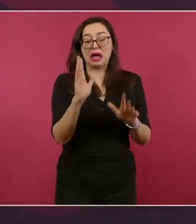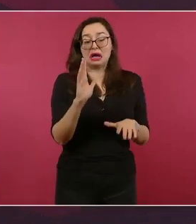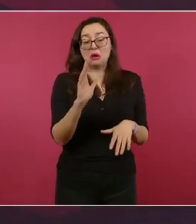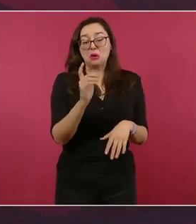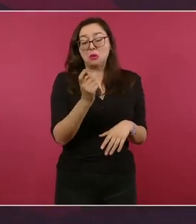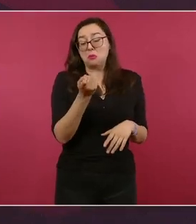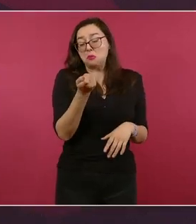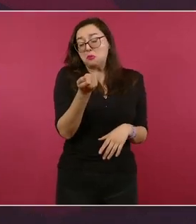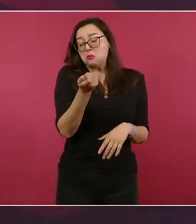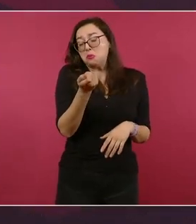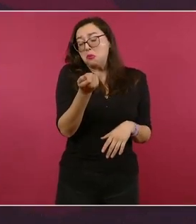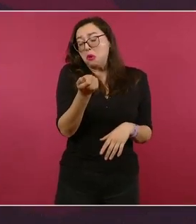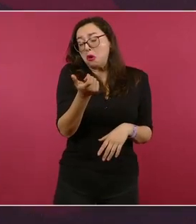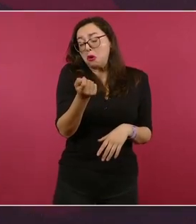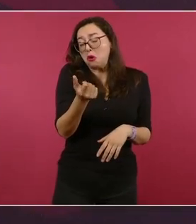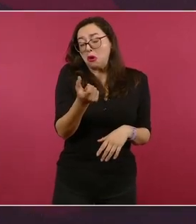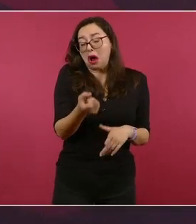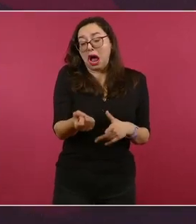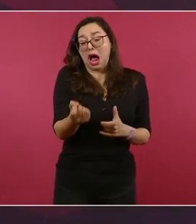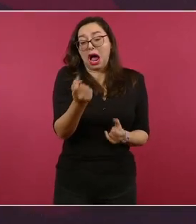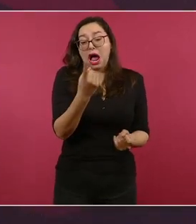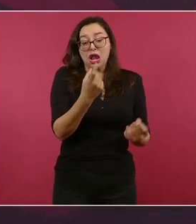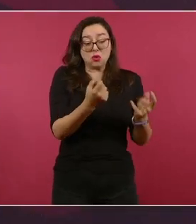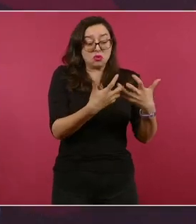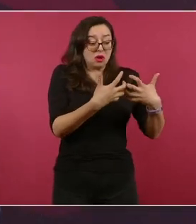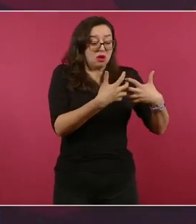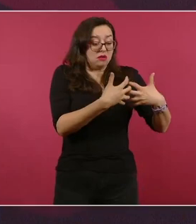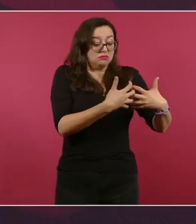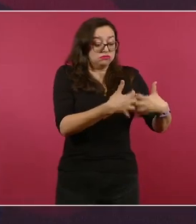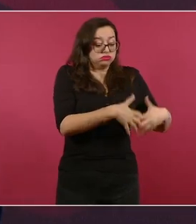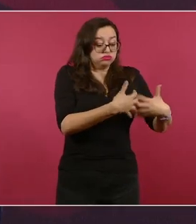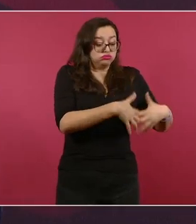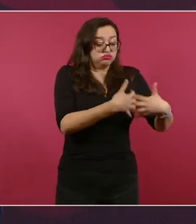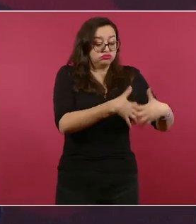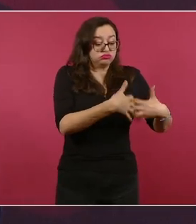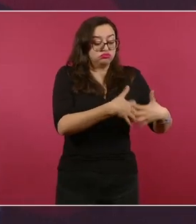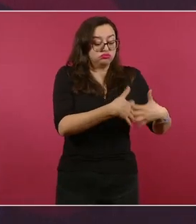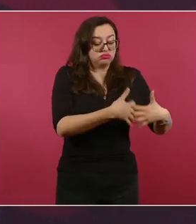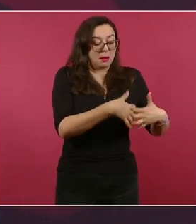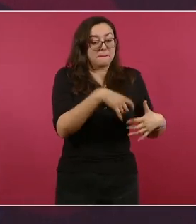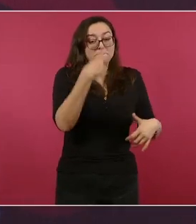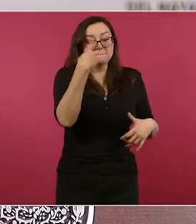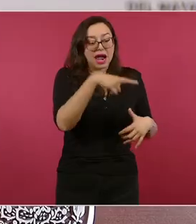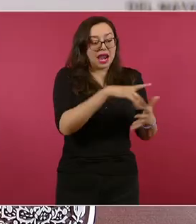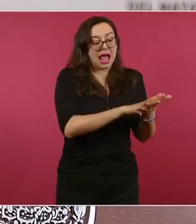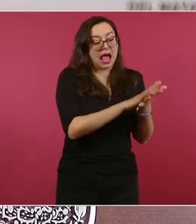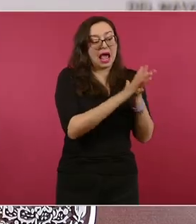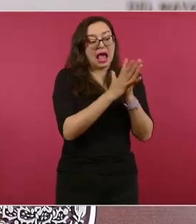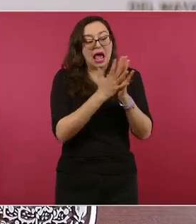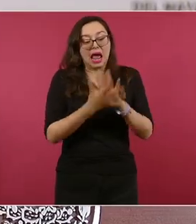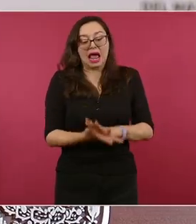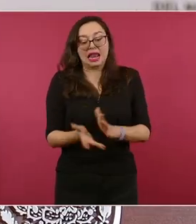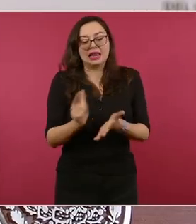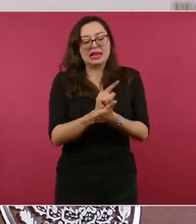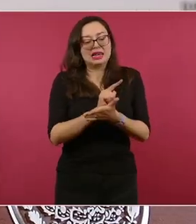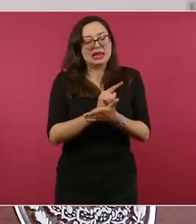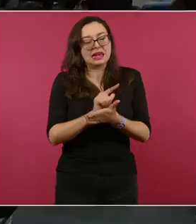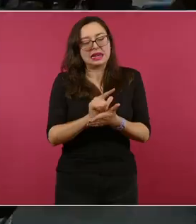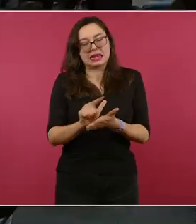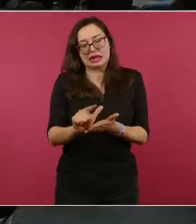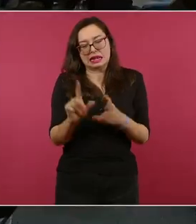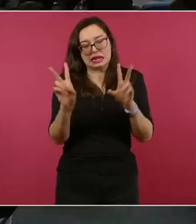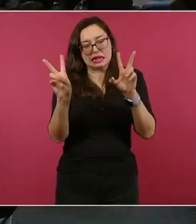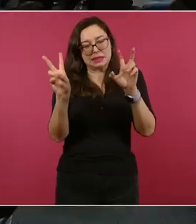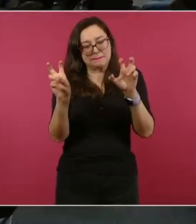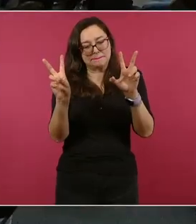de tratamiento de arsénico. Imagínate lo que eso significa, que llegues a